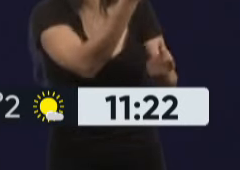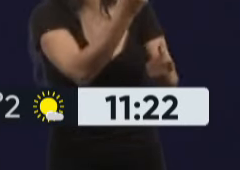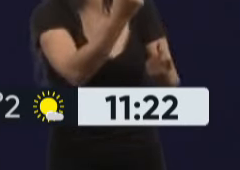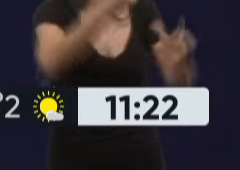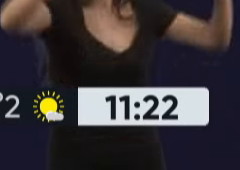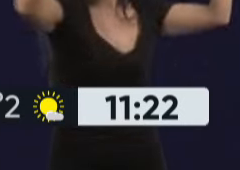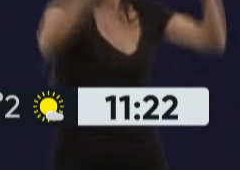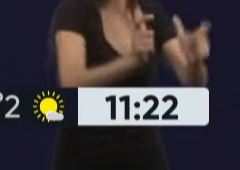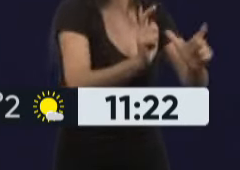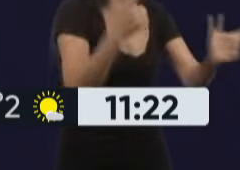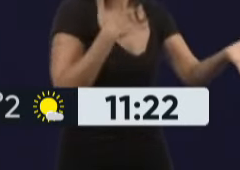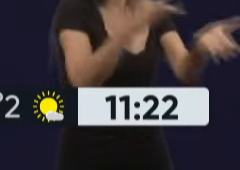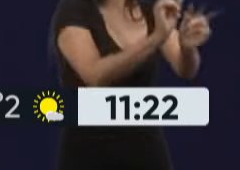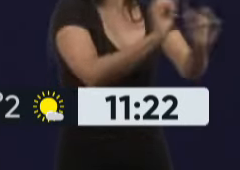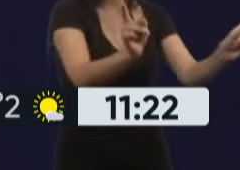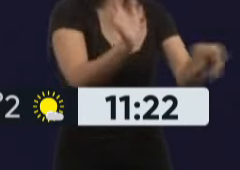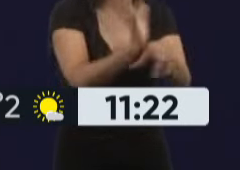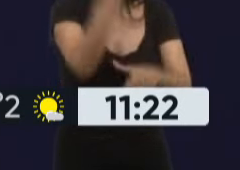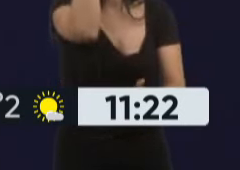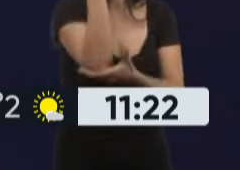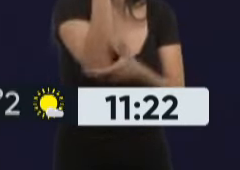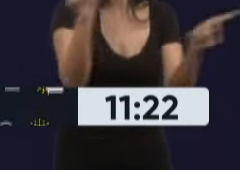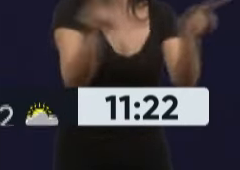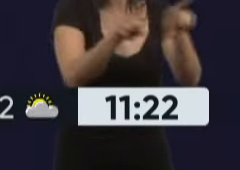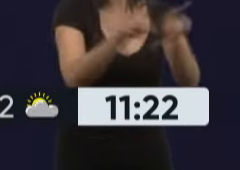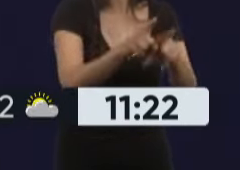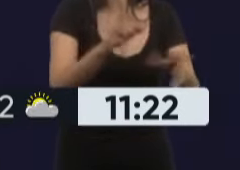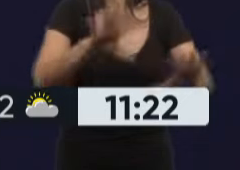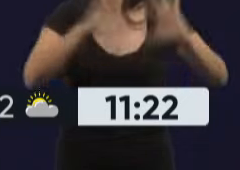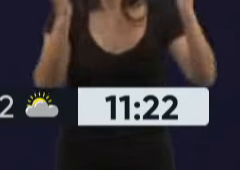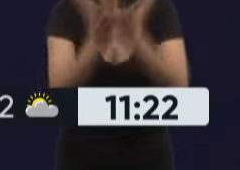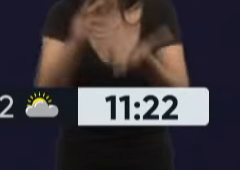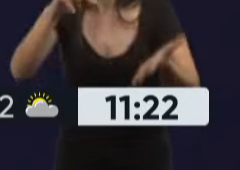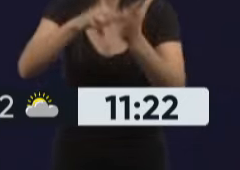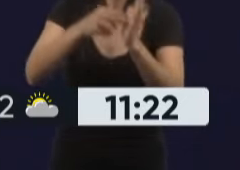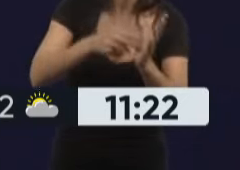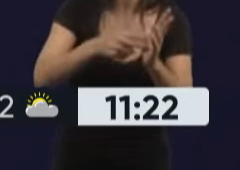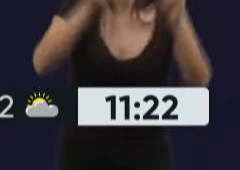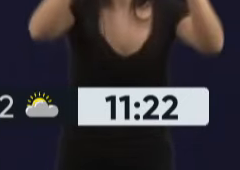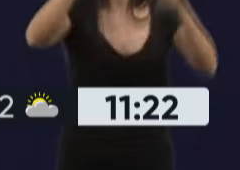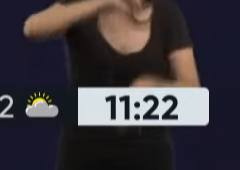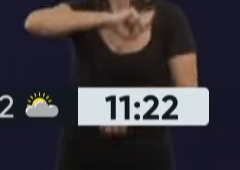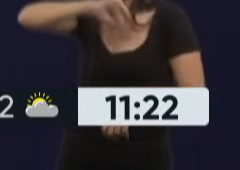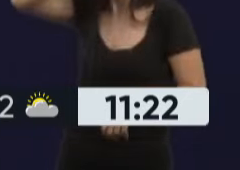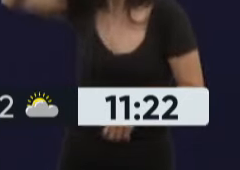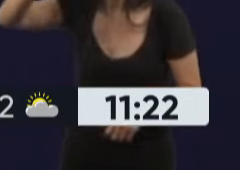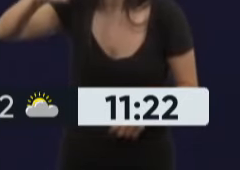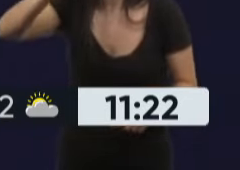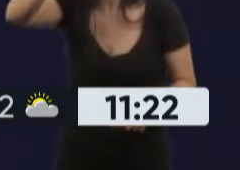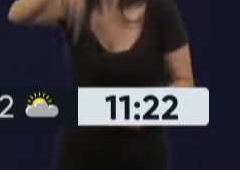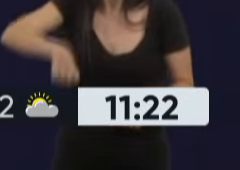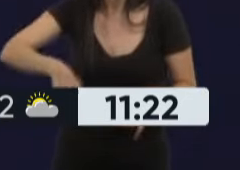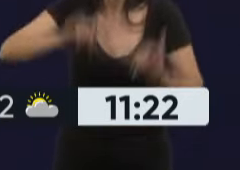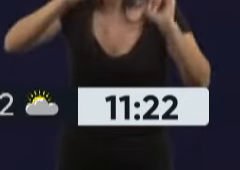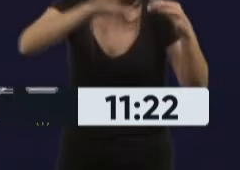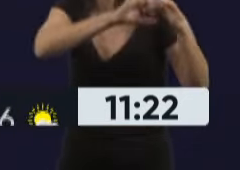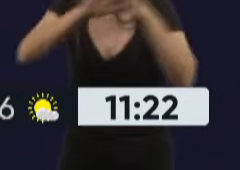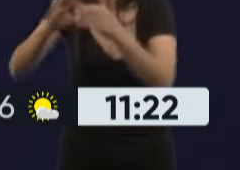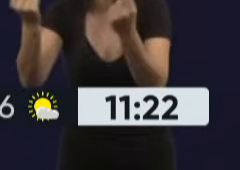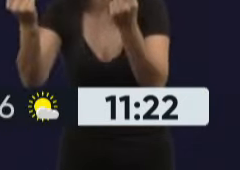efectivamente repito toda la todo el problema inflacionario deviene de un tema estrictamente monetario Cuando